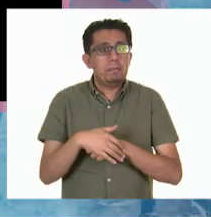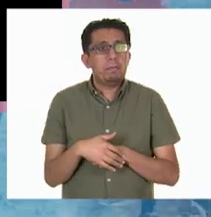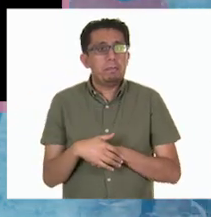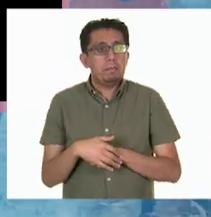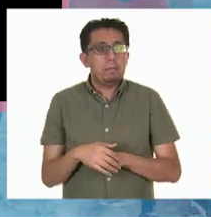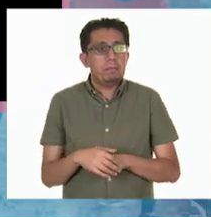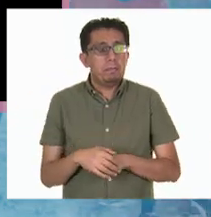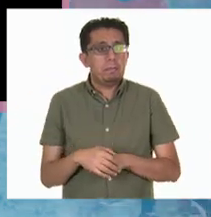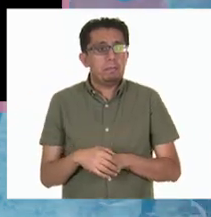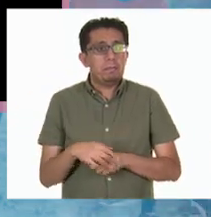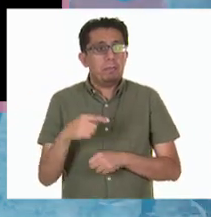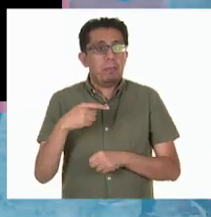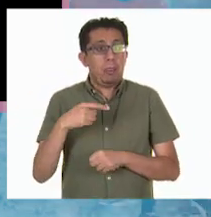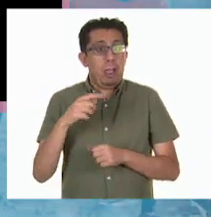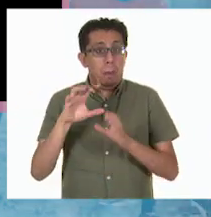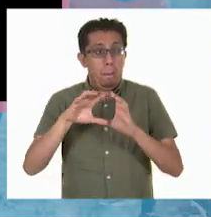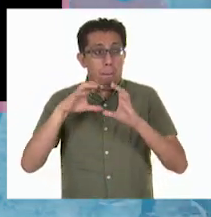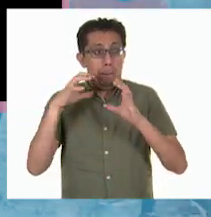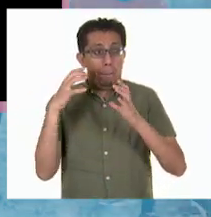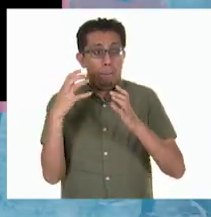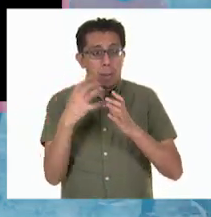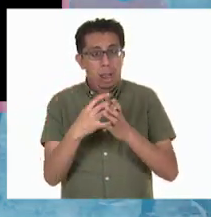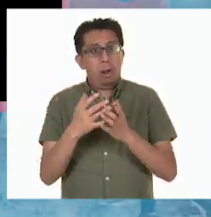Vamos levantando la pelota.